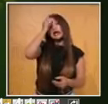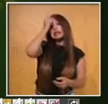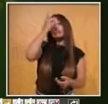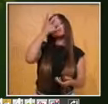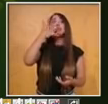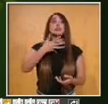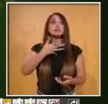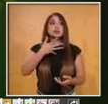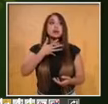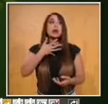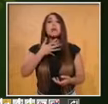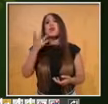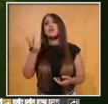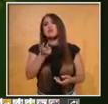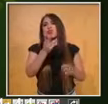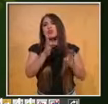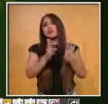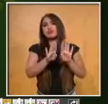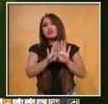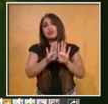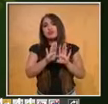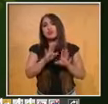letra E.